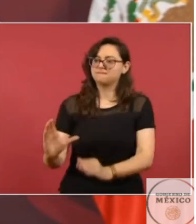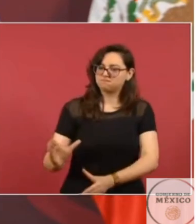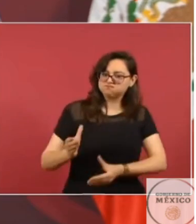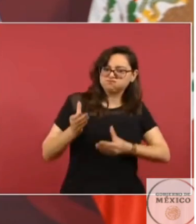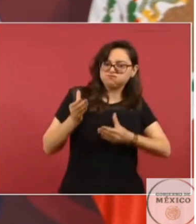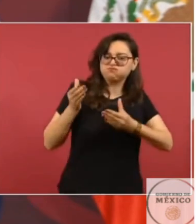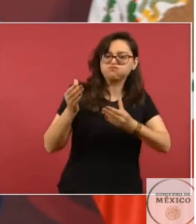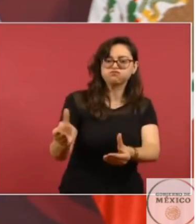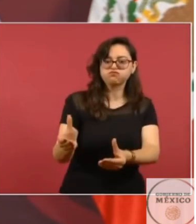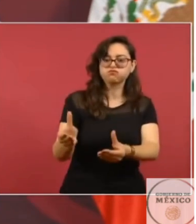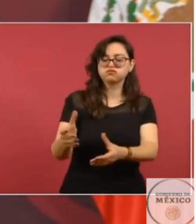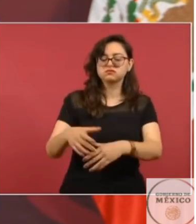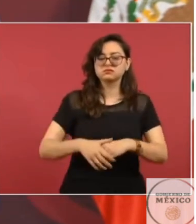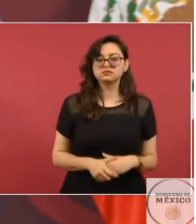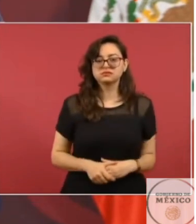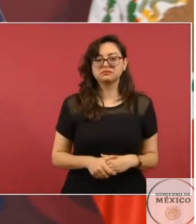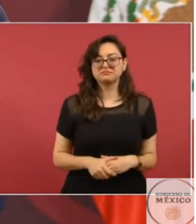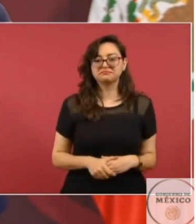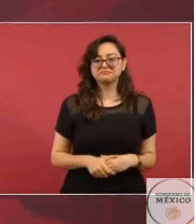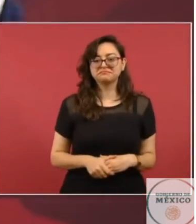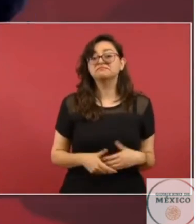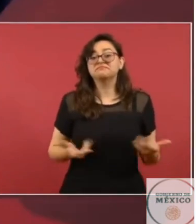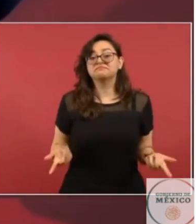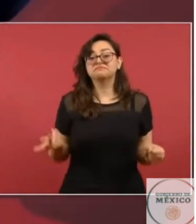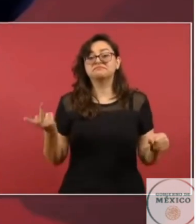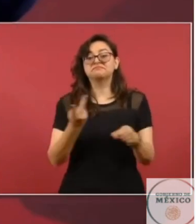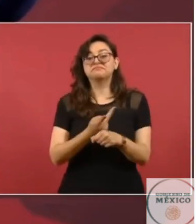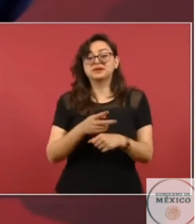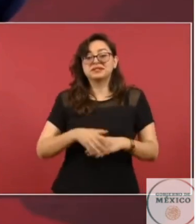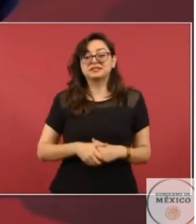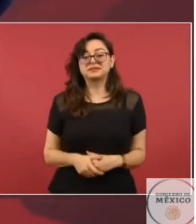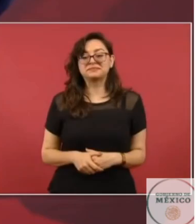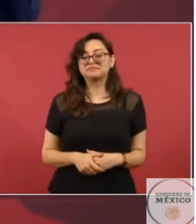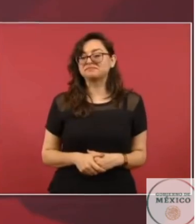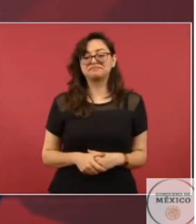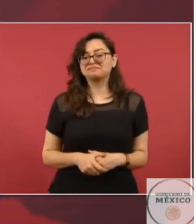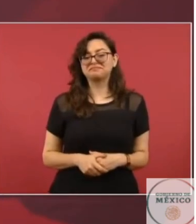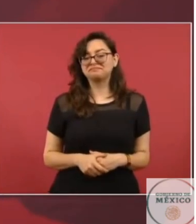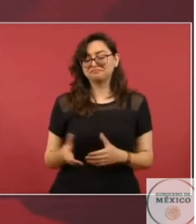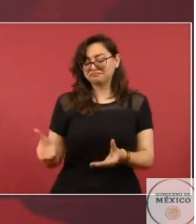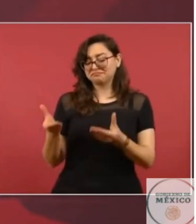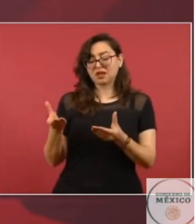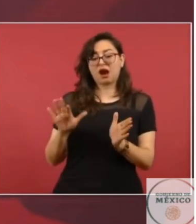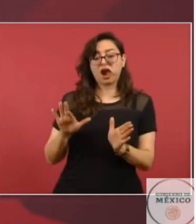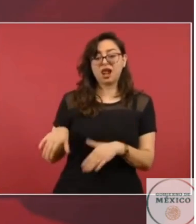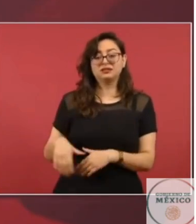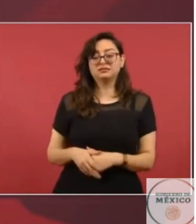Yo tuve información desde antes que ya estaban puestos de acuerdo para